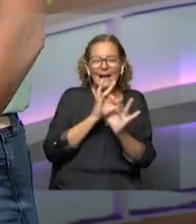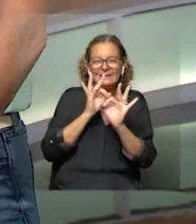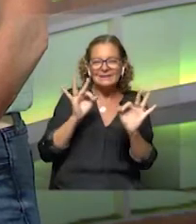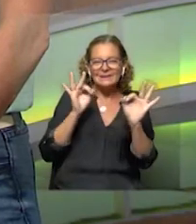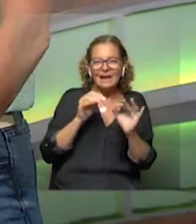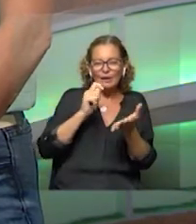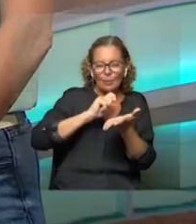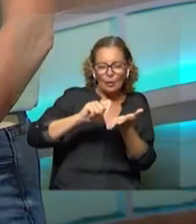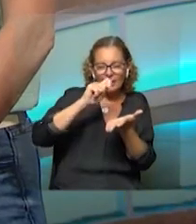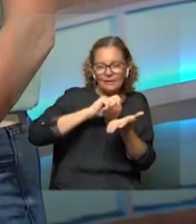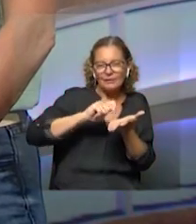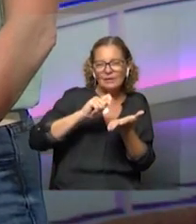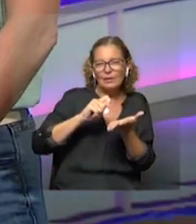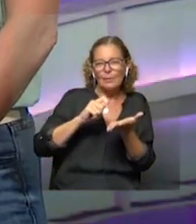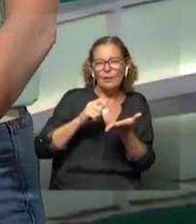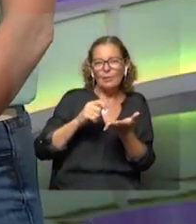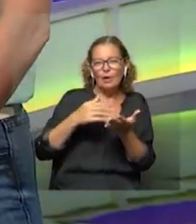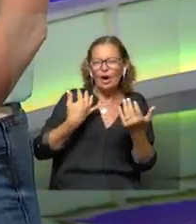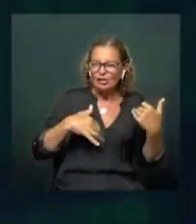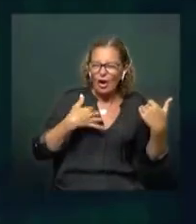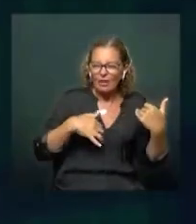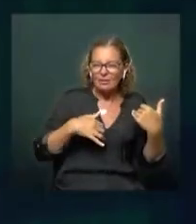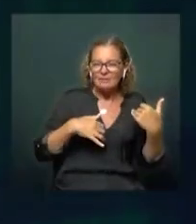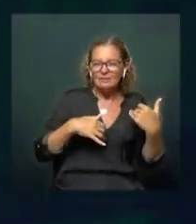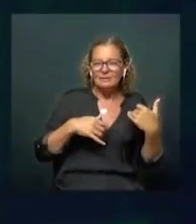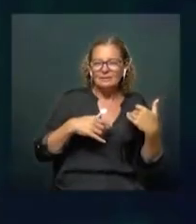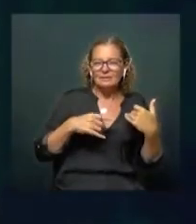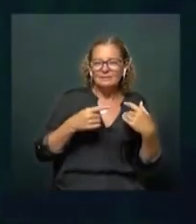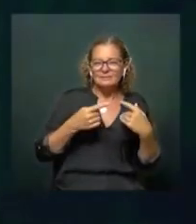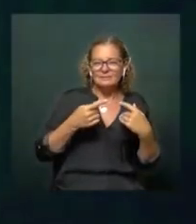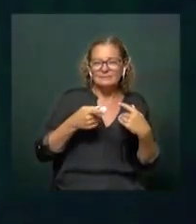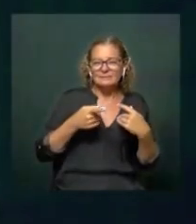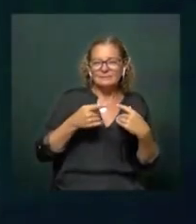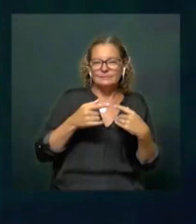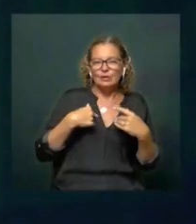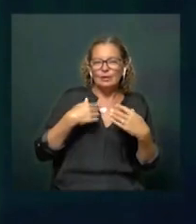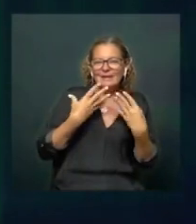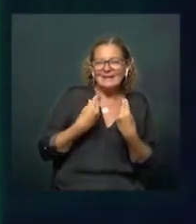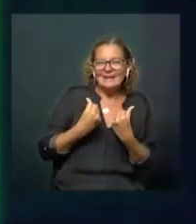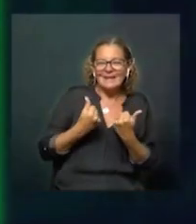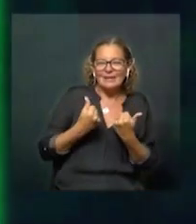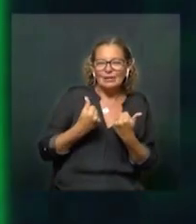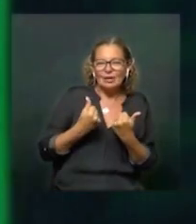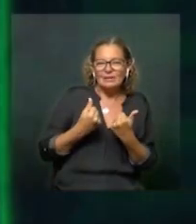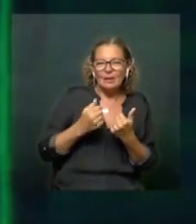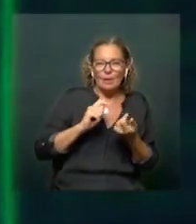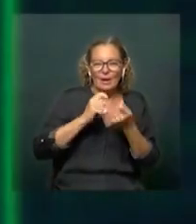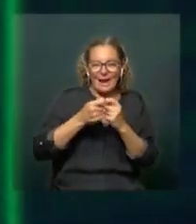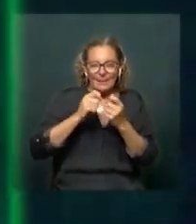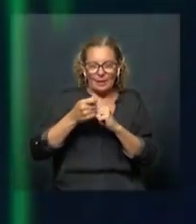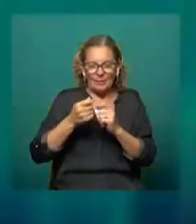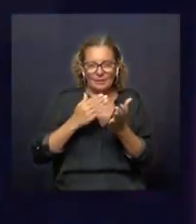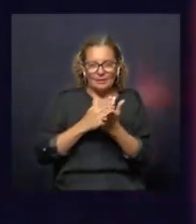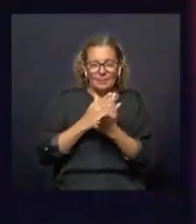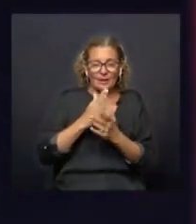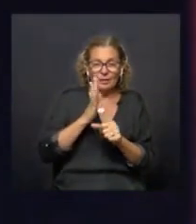las cosas que escribís como con el rock Sí sí es que yo siento que o sea estoy en constante cambio siempre creo que